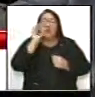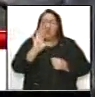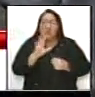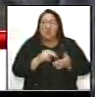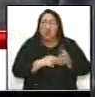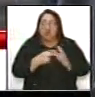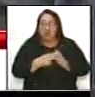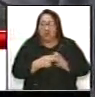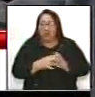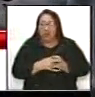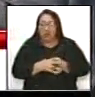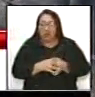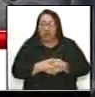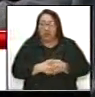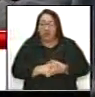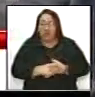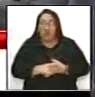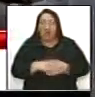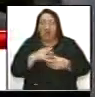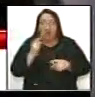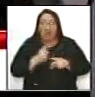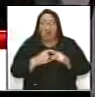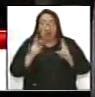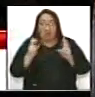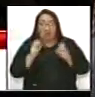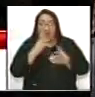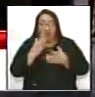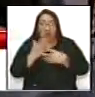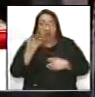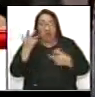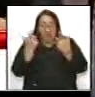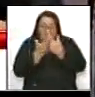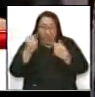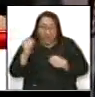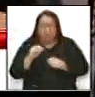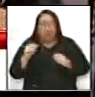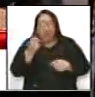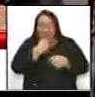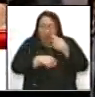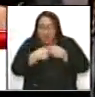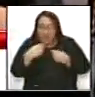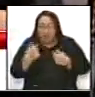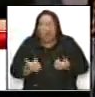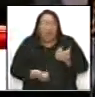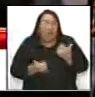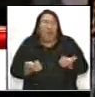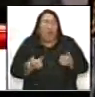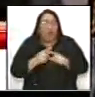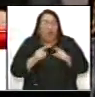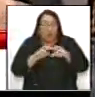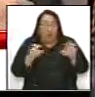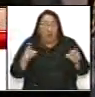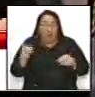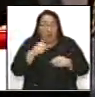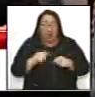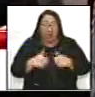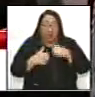caso, es por el tema del terrorismo, es por el tema del narcotráfico, pero finalmente la población que